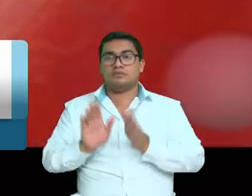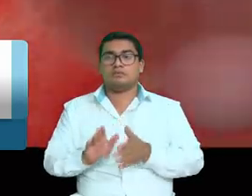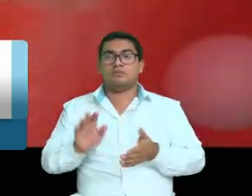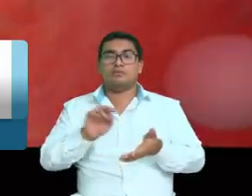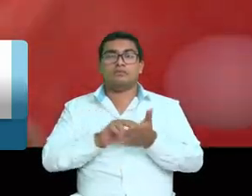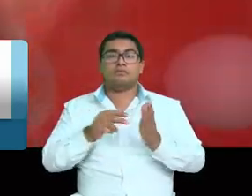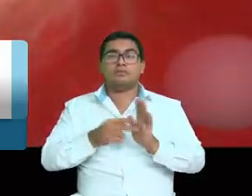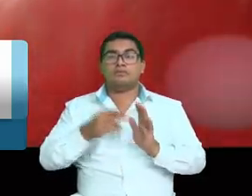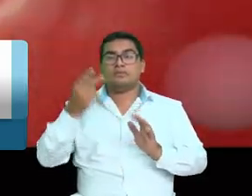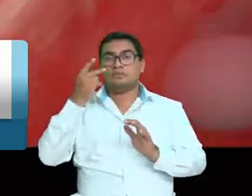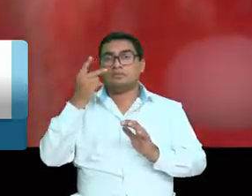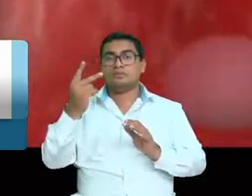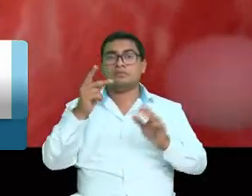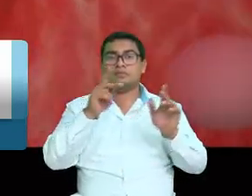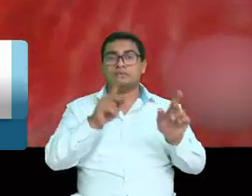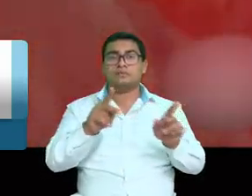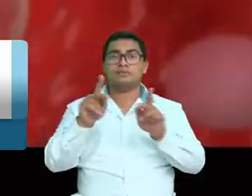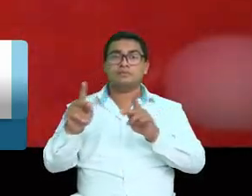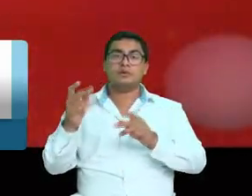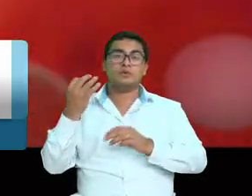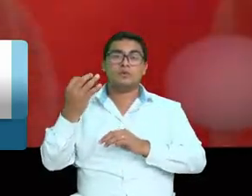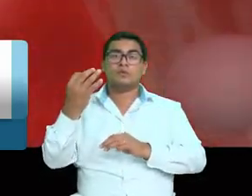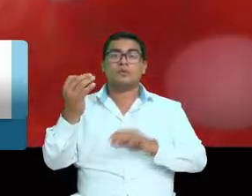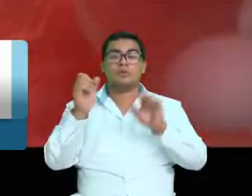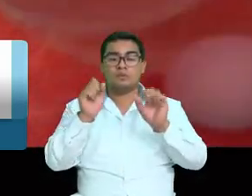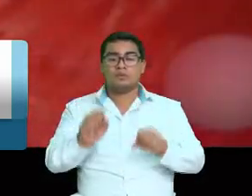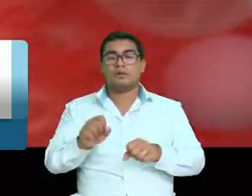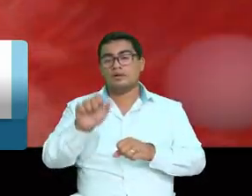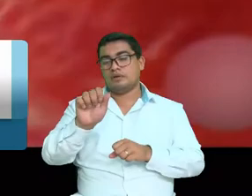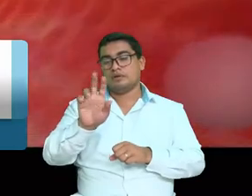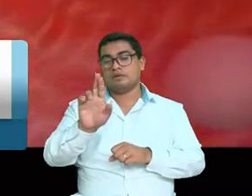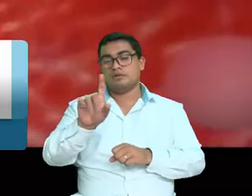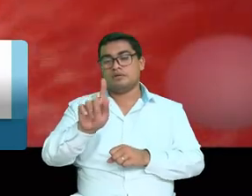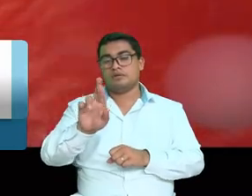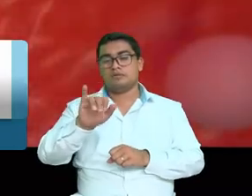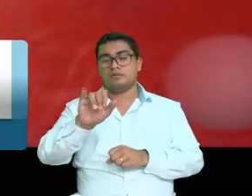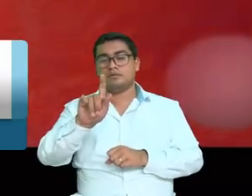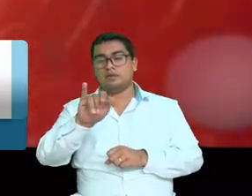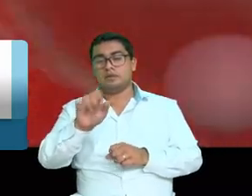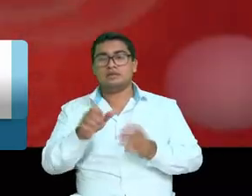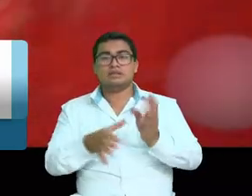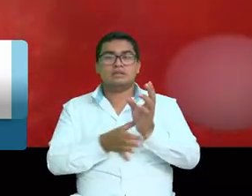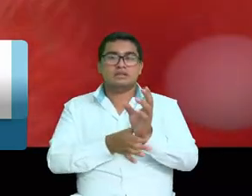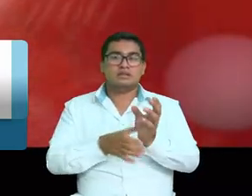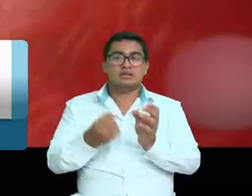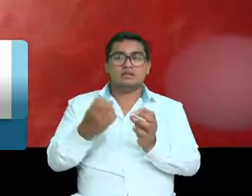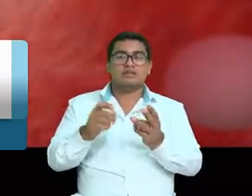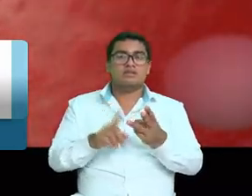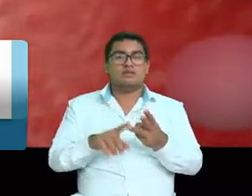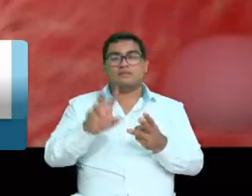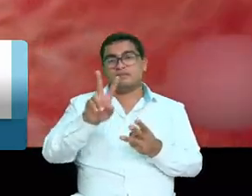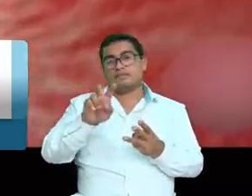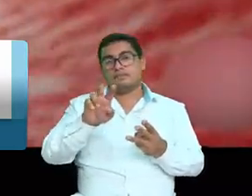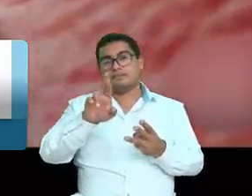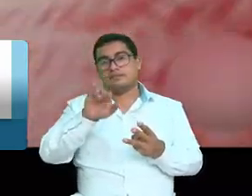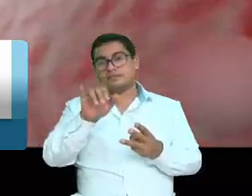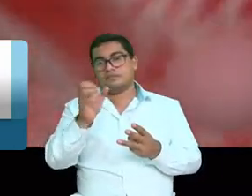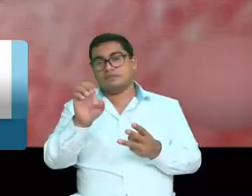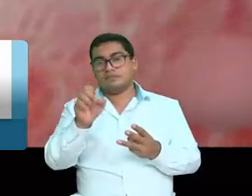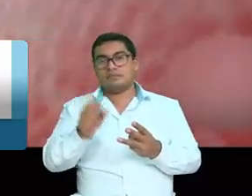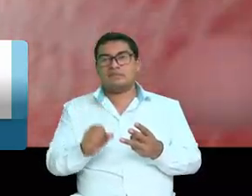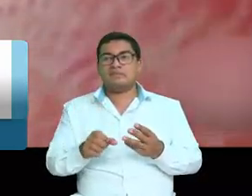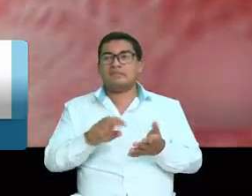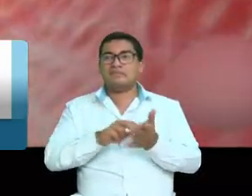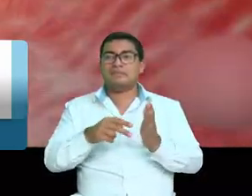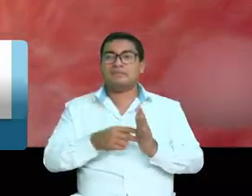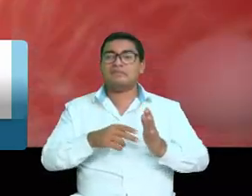con personas que luego puedan llegar a presentar artritis, dolor de hueso, varices incluso. Tiene que ver esto con el